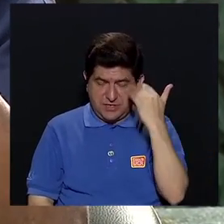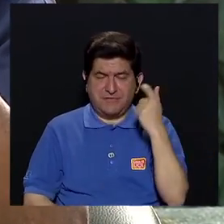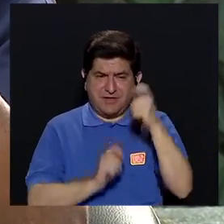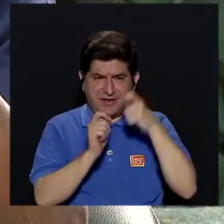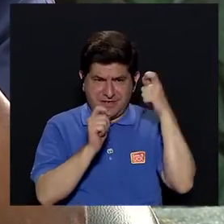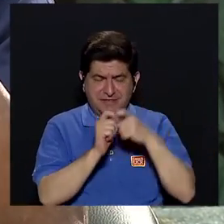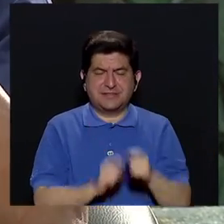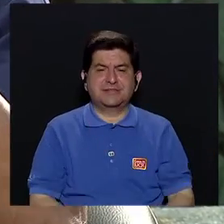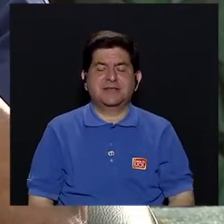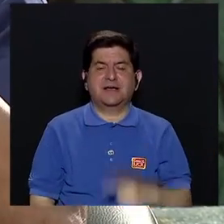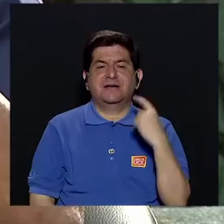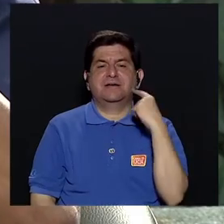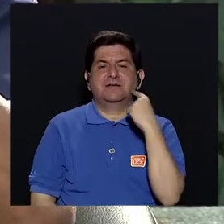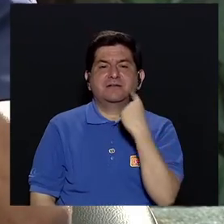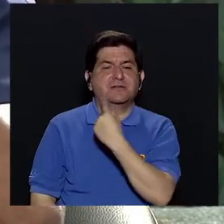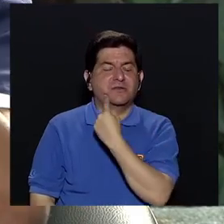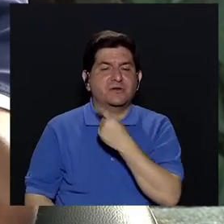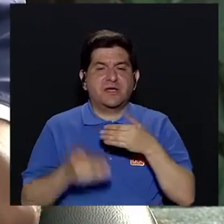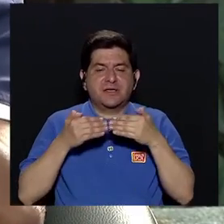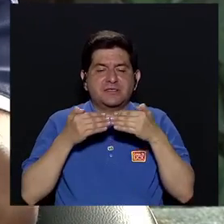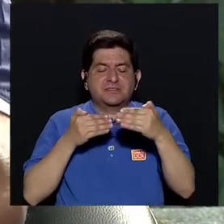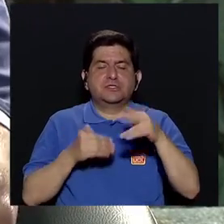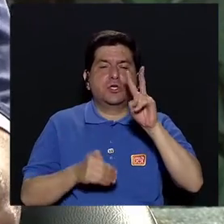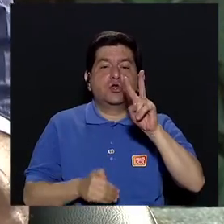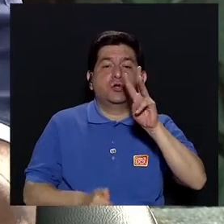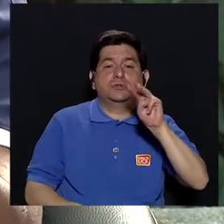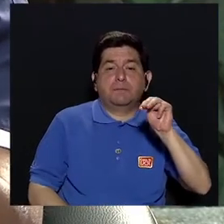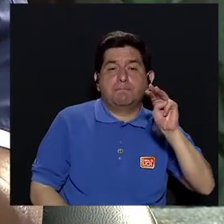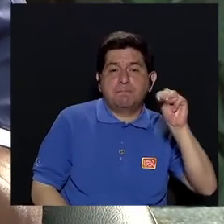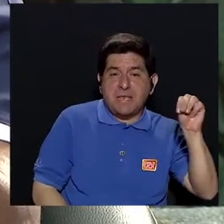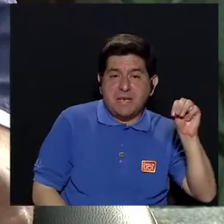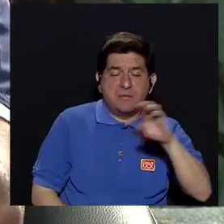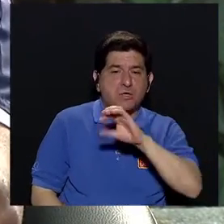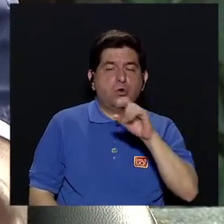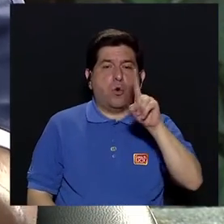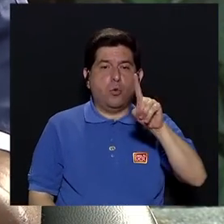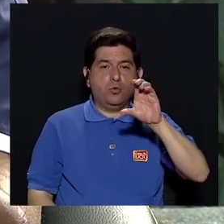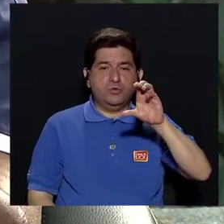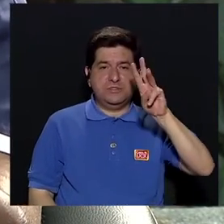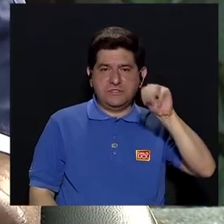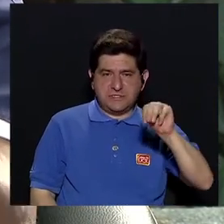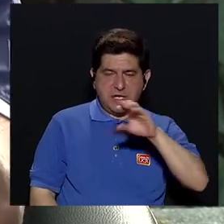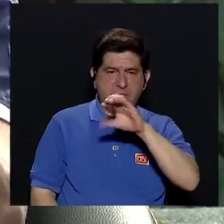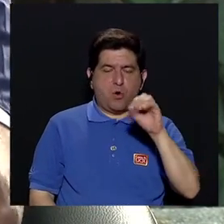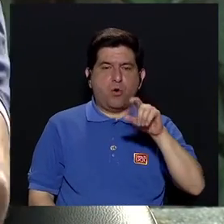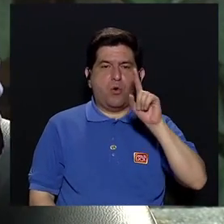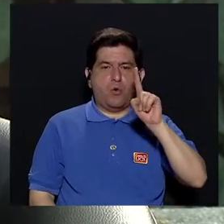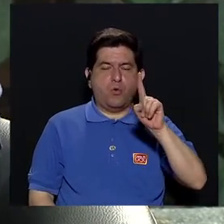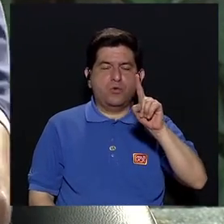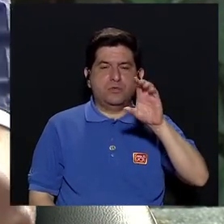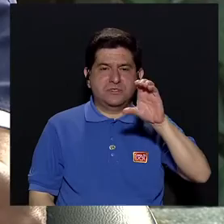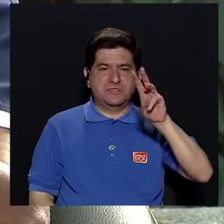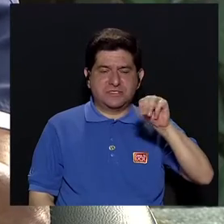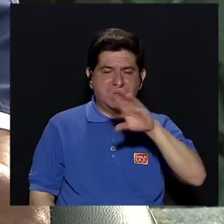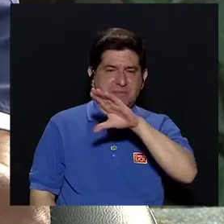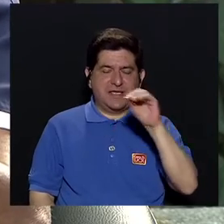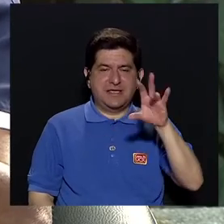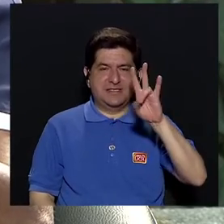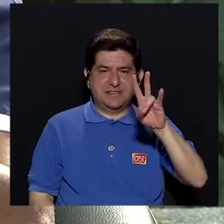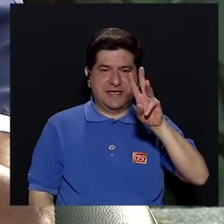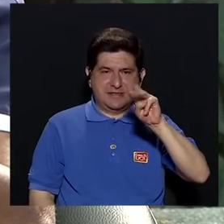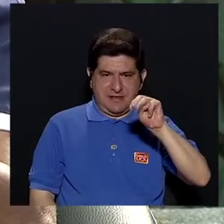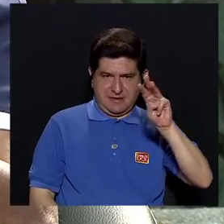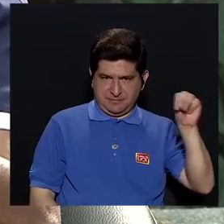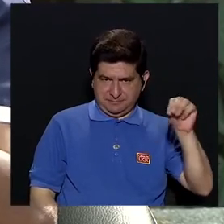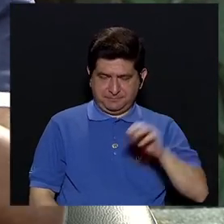previamente si la mandíbula la vamos a tirar hacia adelante 2 milímetros o 1 centímetro o 1 centímetro y 7 milímetros,